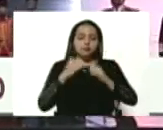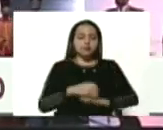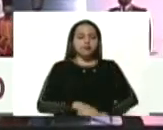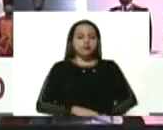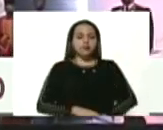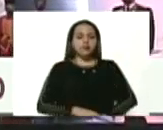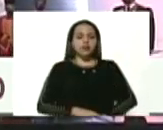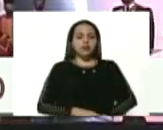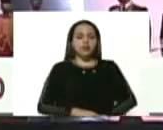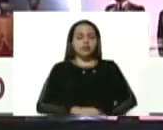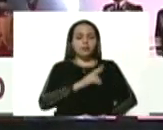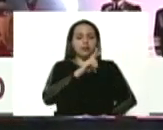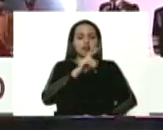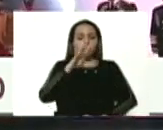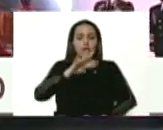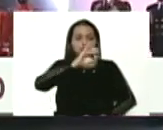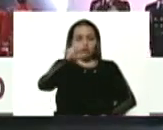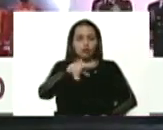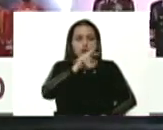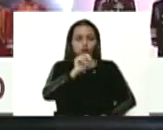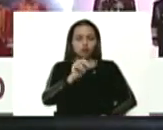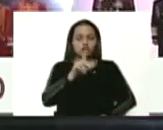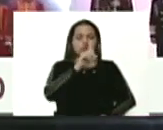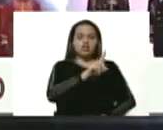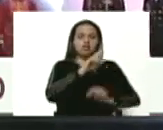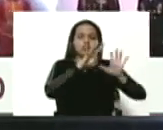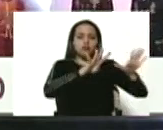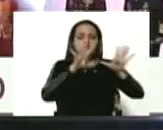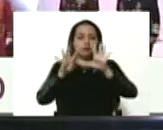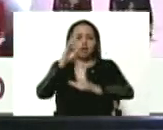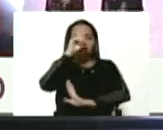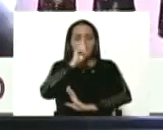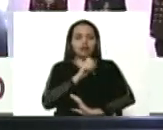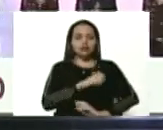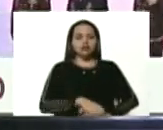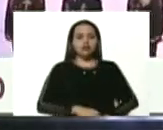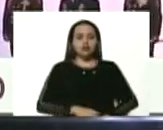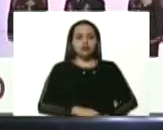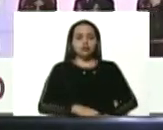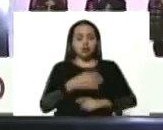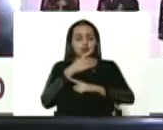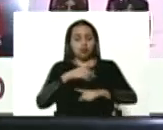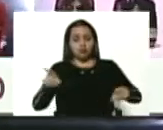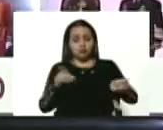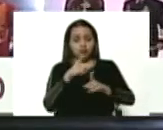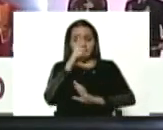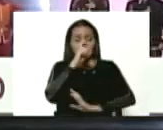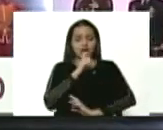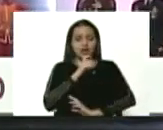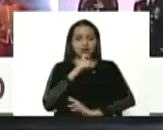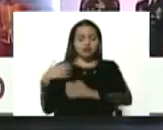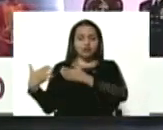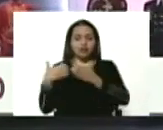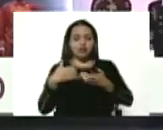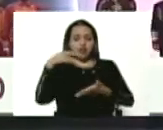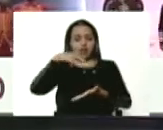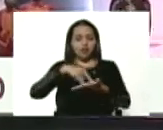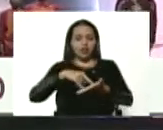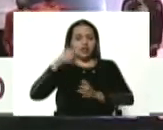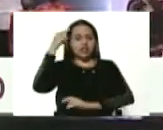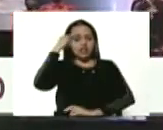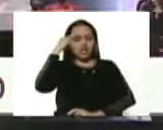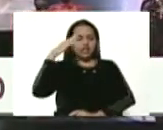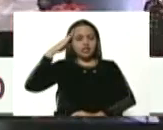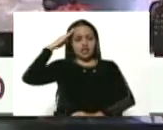este 24 de junio, 199 años, el aniversario de la Batalla de Carabobo y día de el Ejército